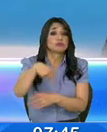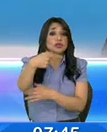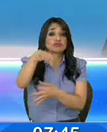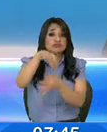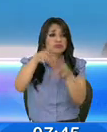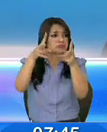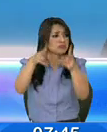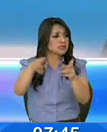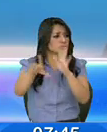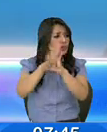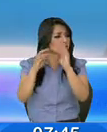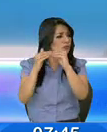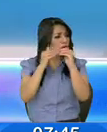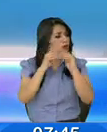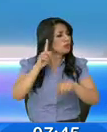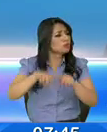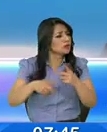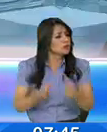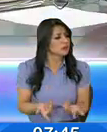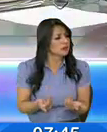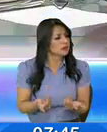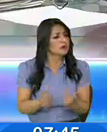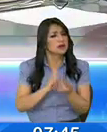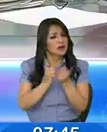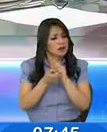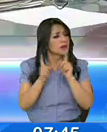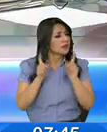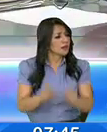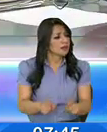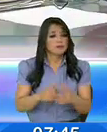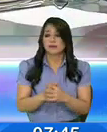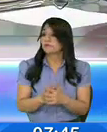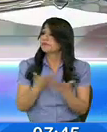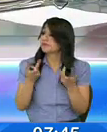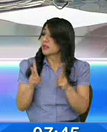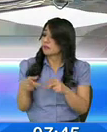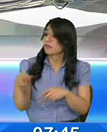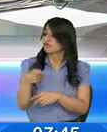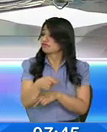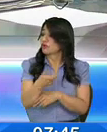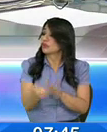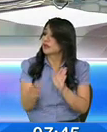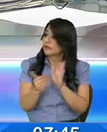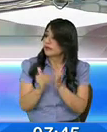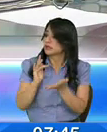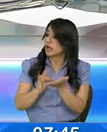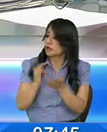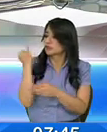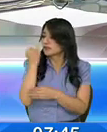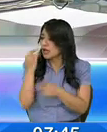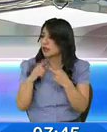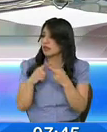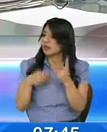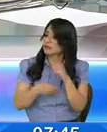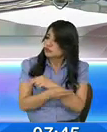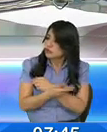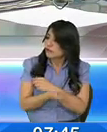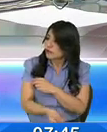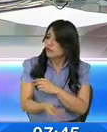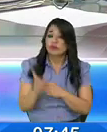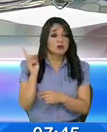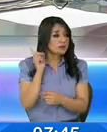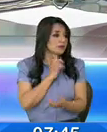con la misma ley actual no podemos ver mismo al financiamiento para que se repita arroz verde caso seguro si es que las